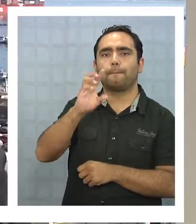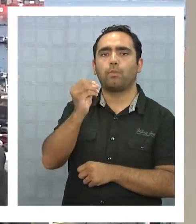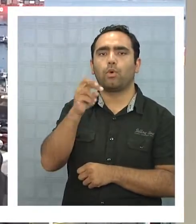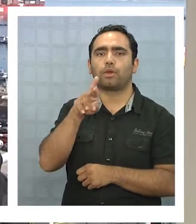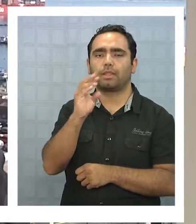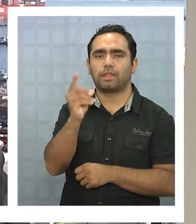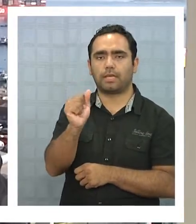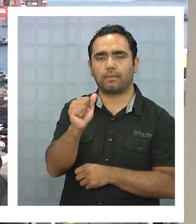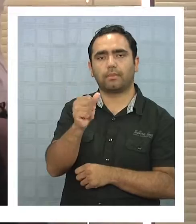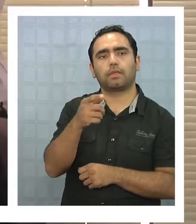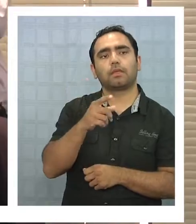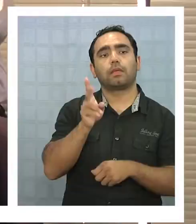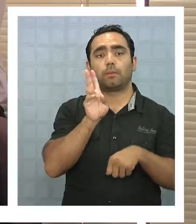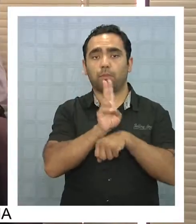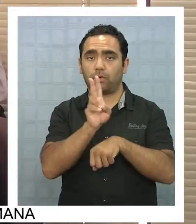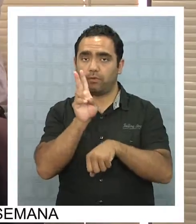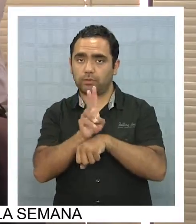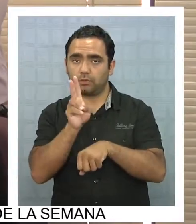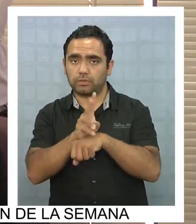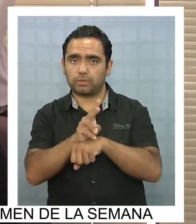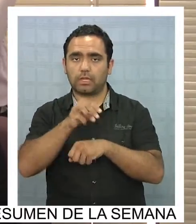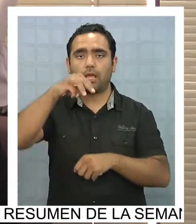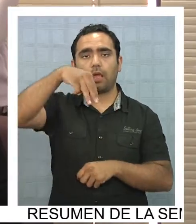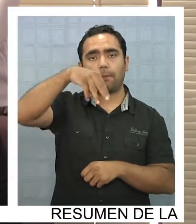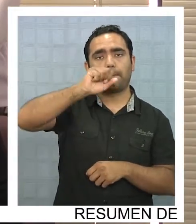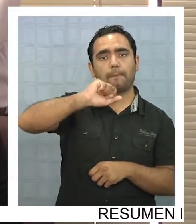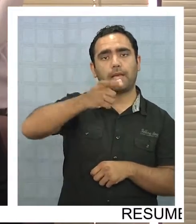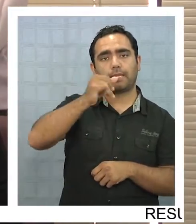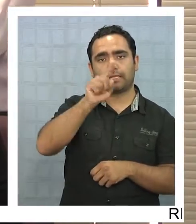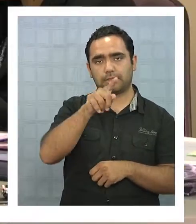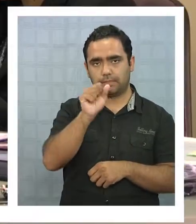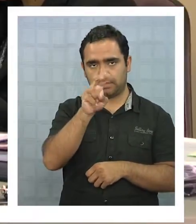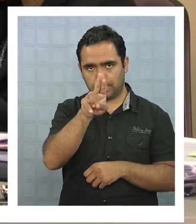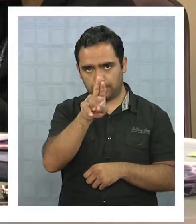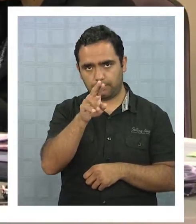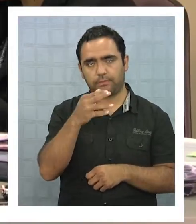y los profesores que crearon la AFP Magister.